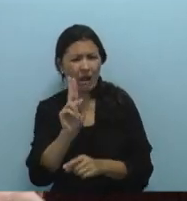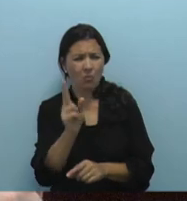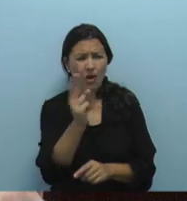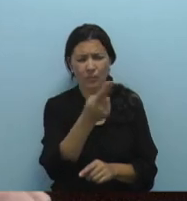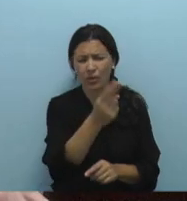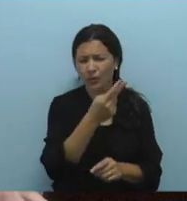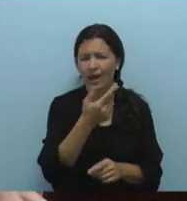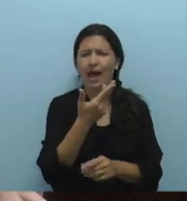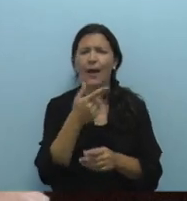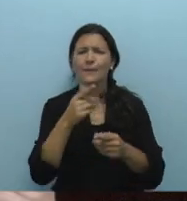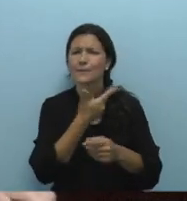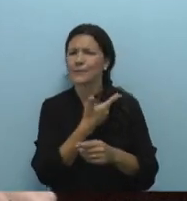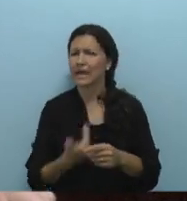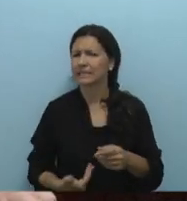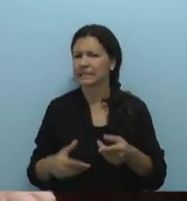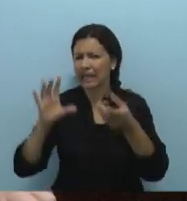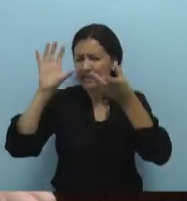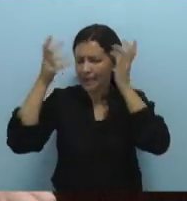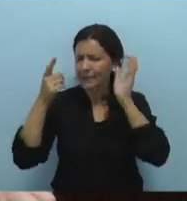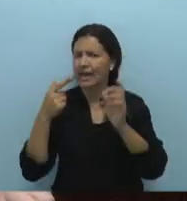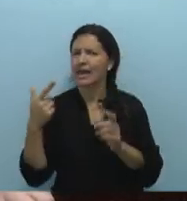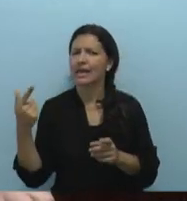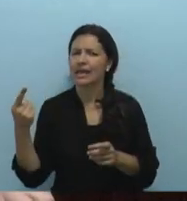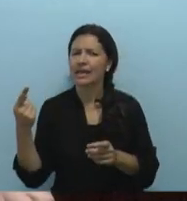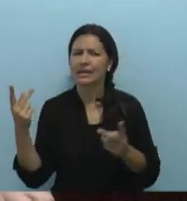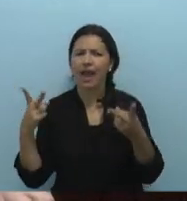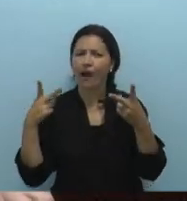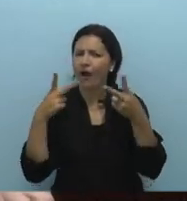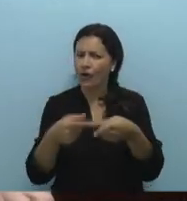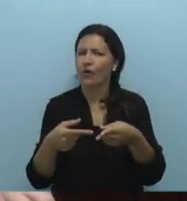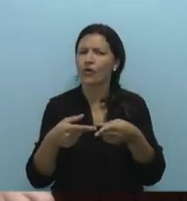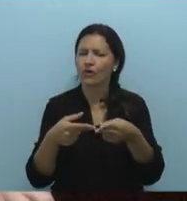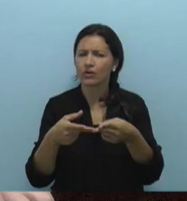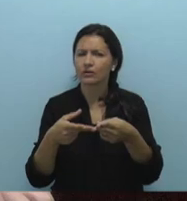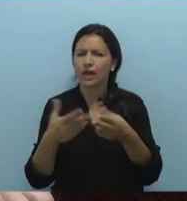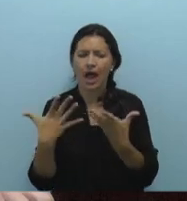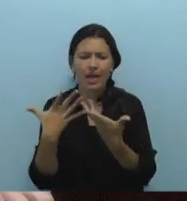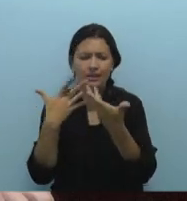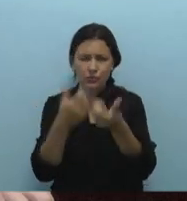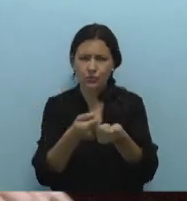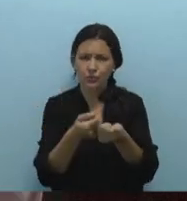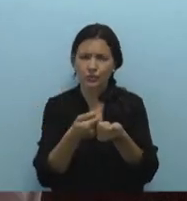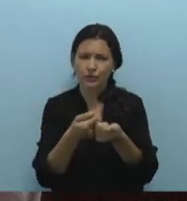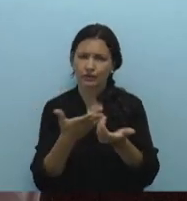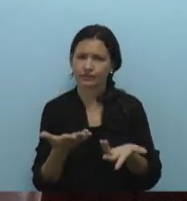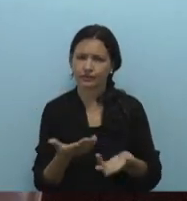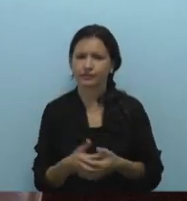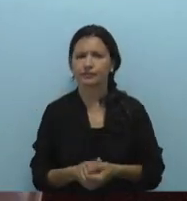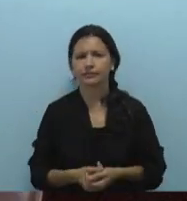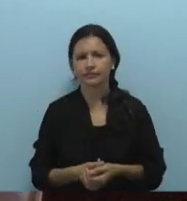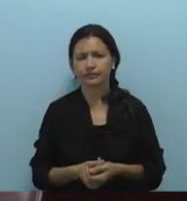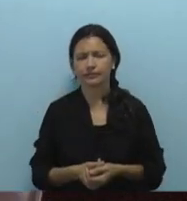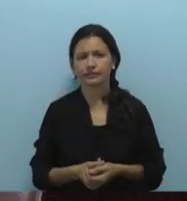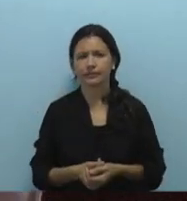toda política de asistencia a las mujeres que sufren violencia de género. La desidia con los